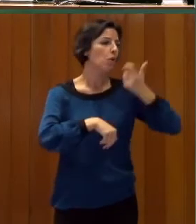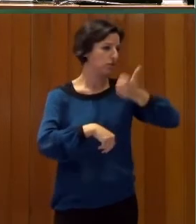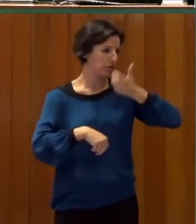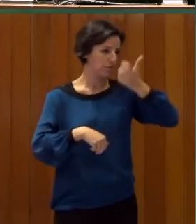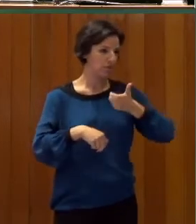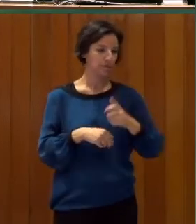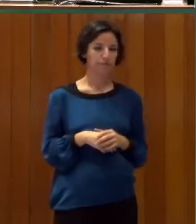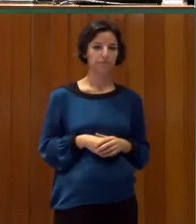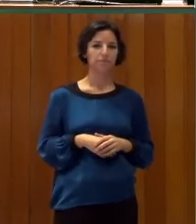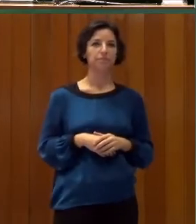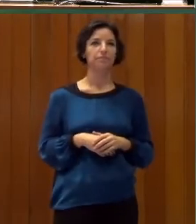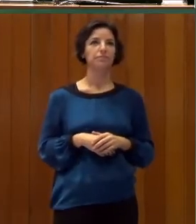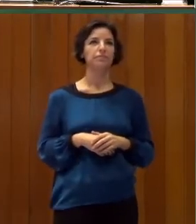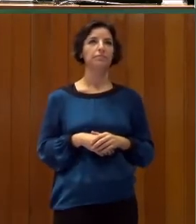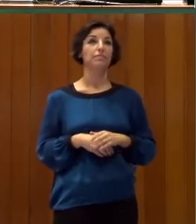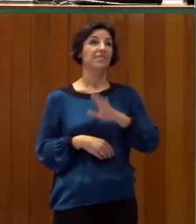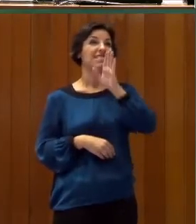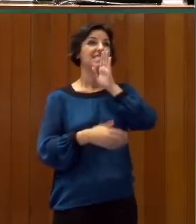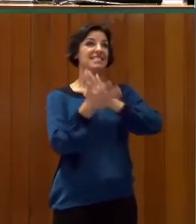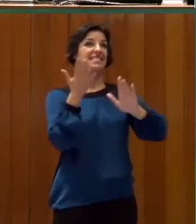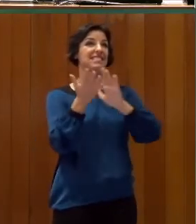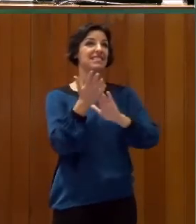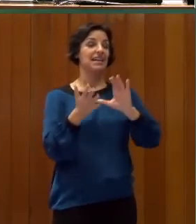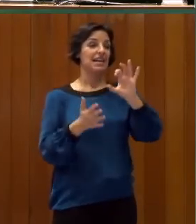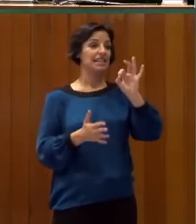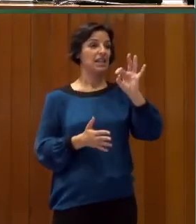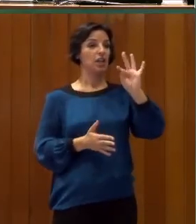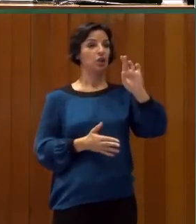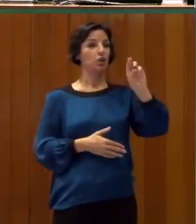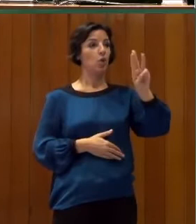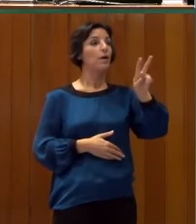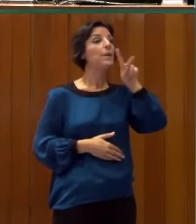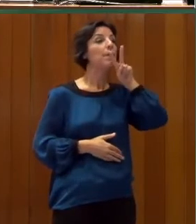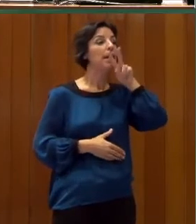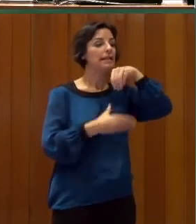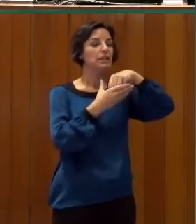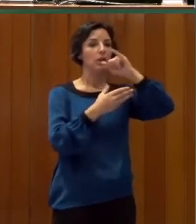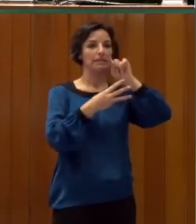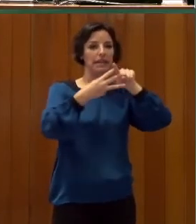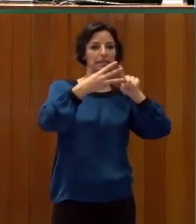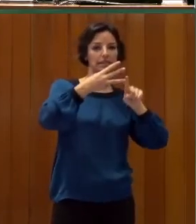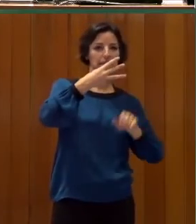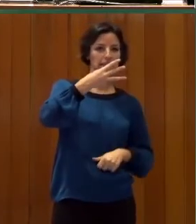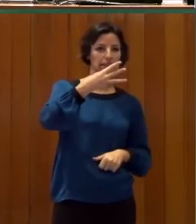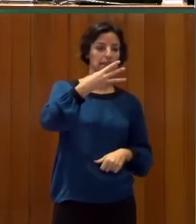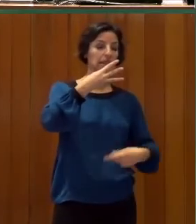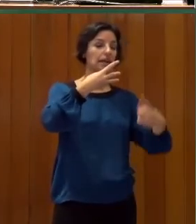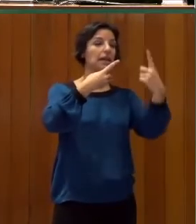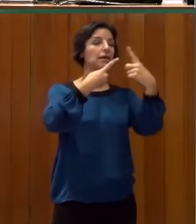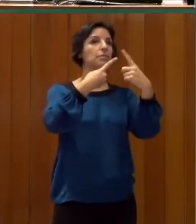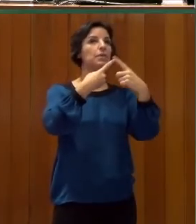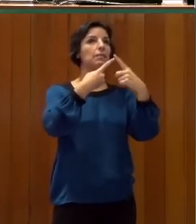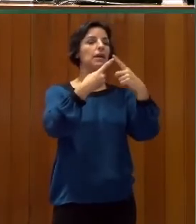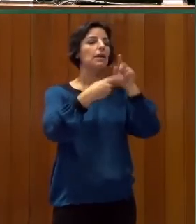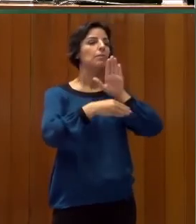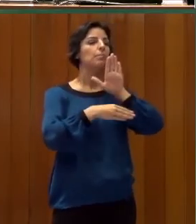Bien, pues como he dicho antes, el Stroop verbal consta de 3 partes. En una primera parte se